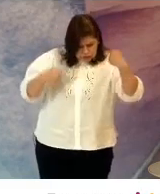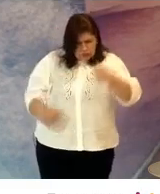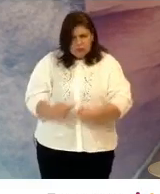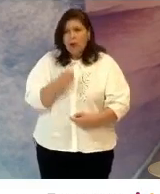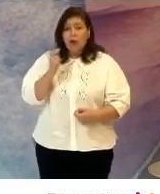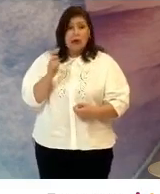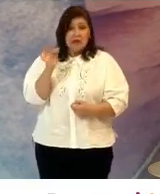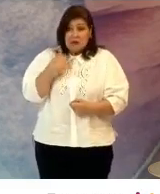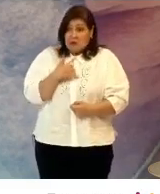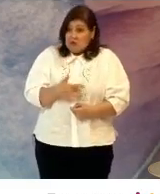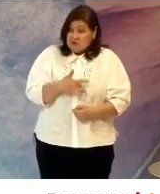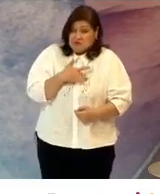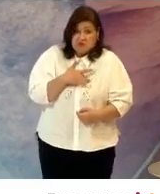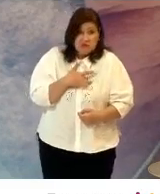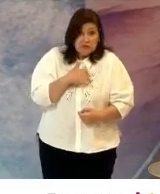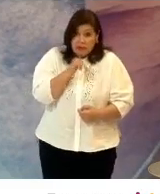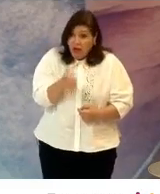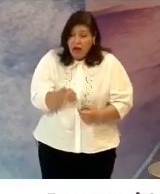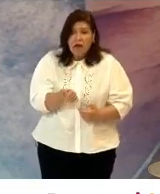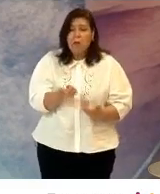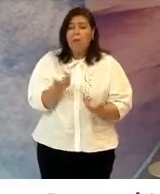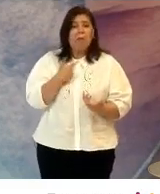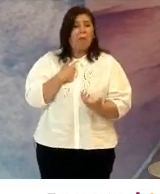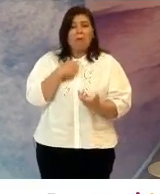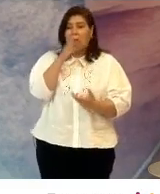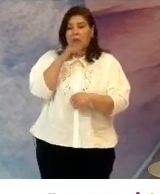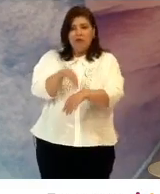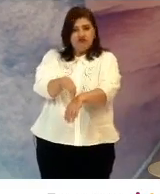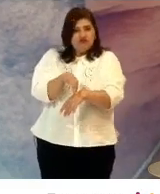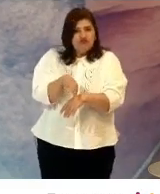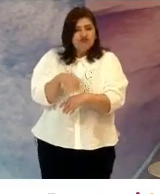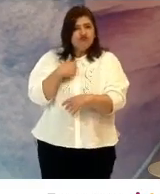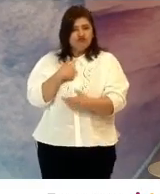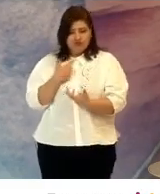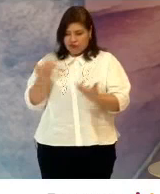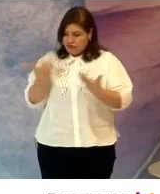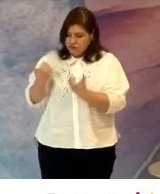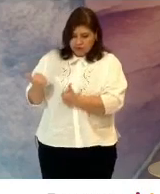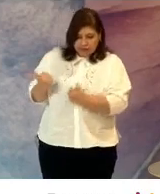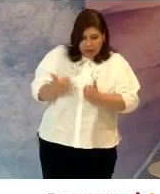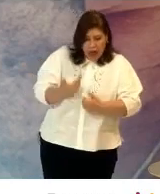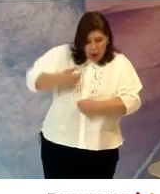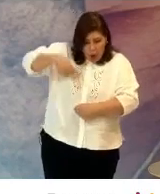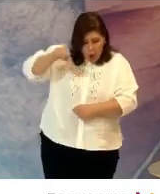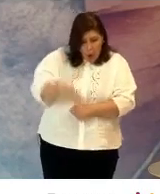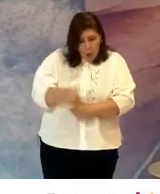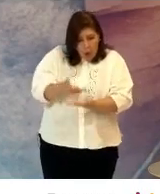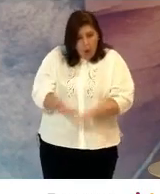podemos presenciarlo, no podemos traerlo y actuar y traerlo al momento actual.